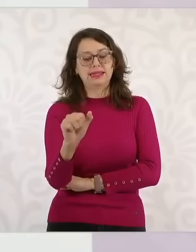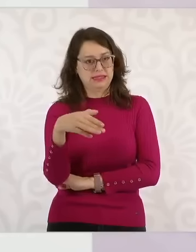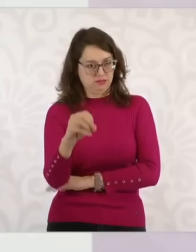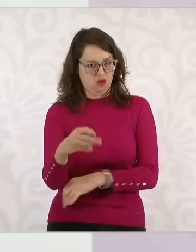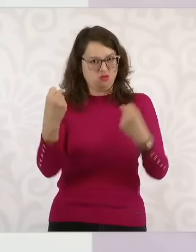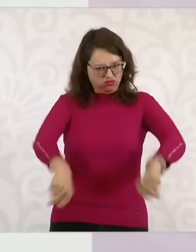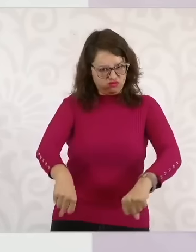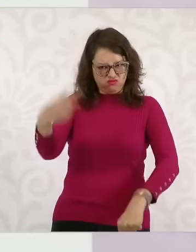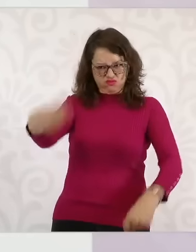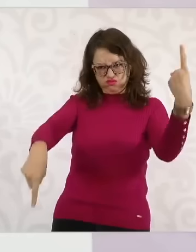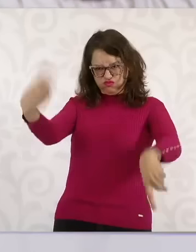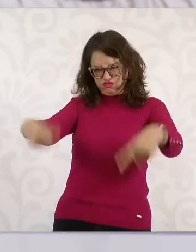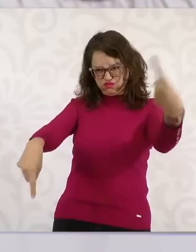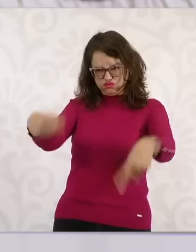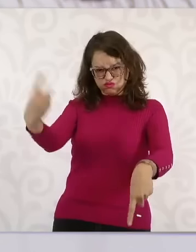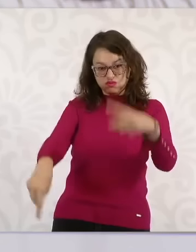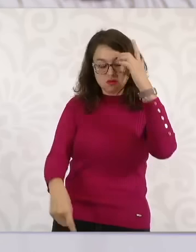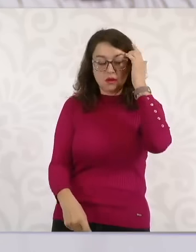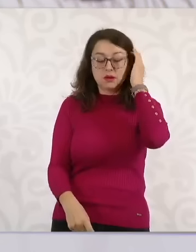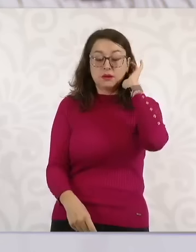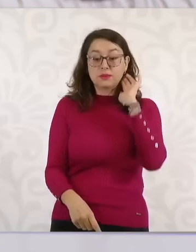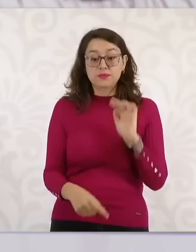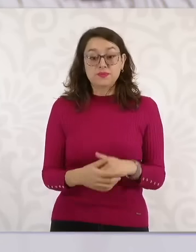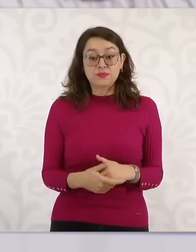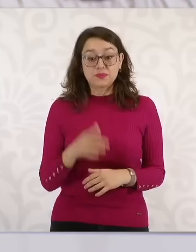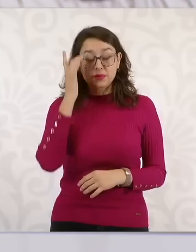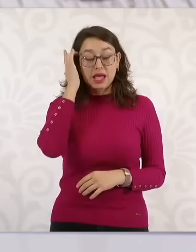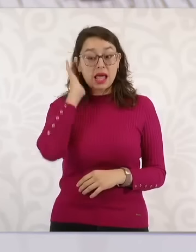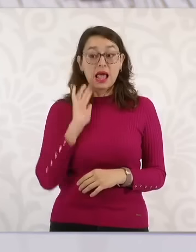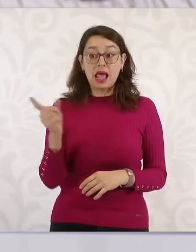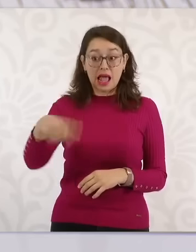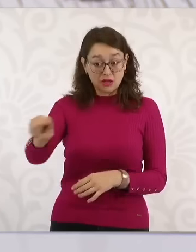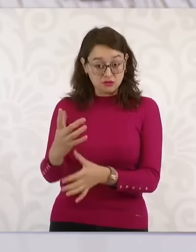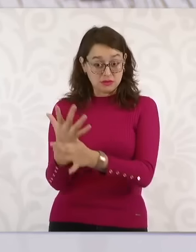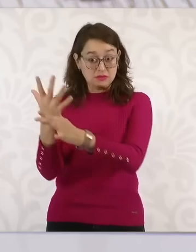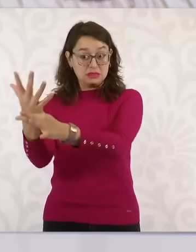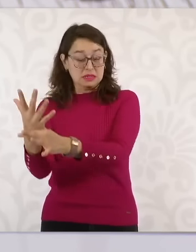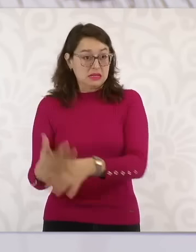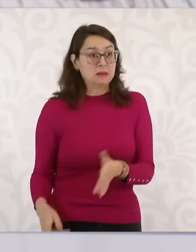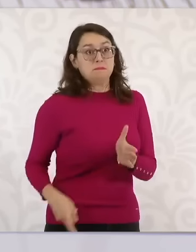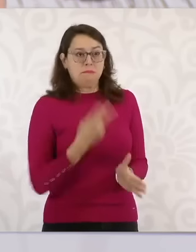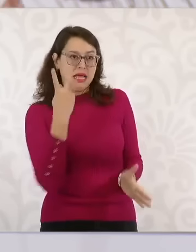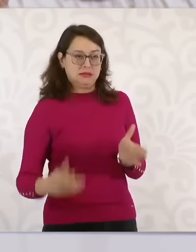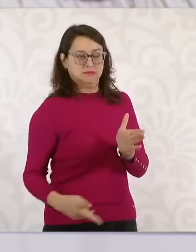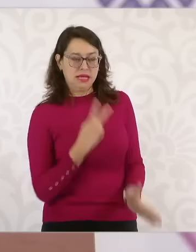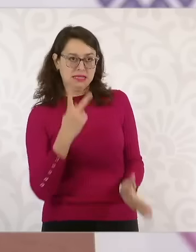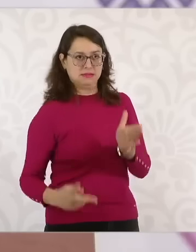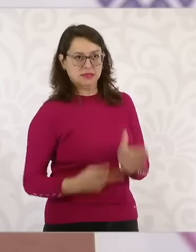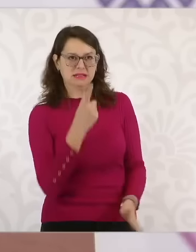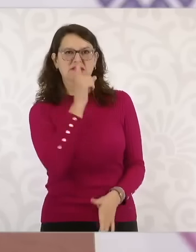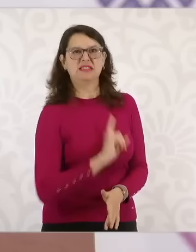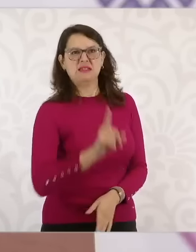ahora sí que di muchas veces una mentira y será realidad, como el principio de Goebbels.